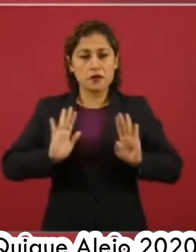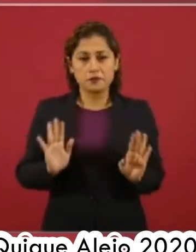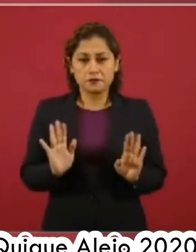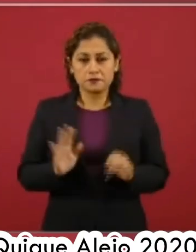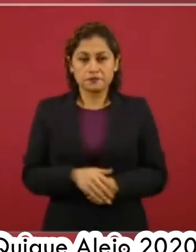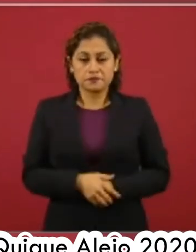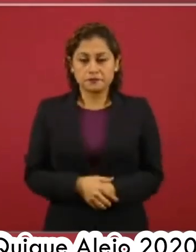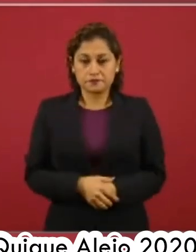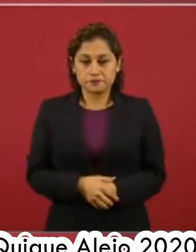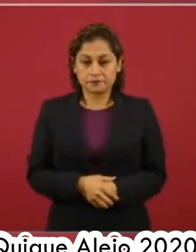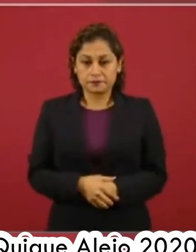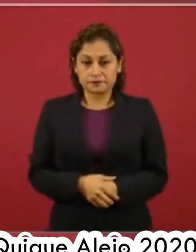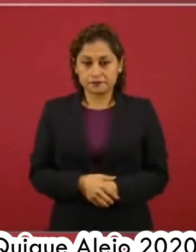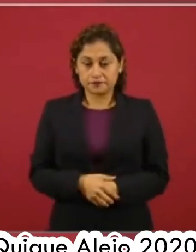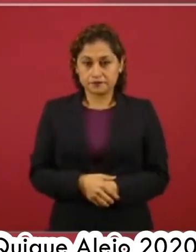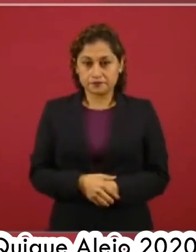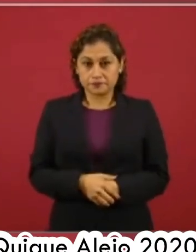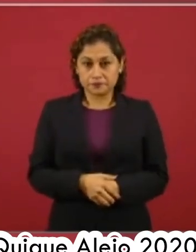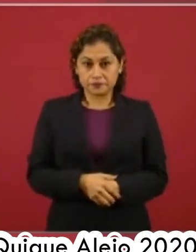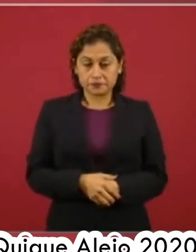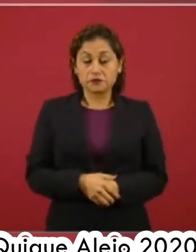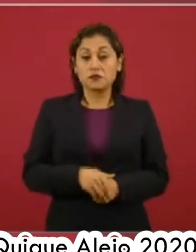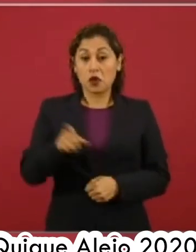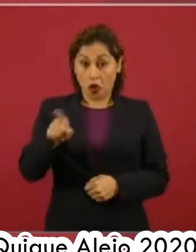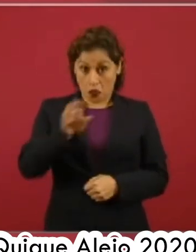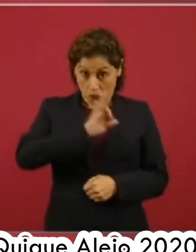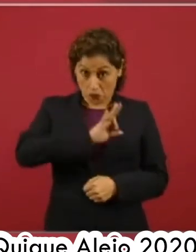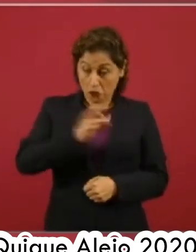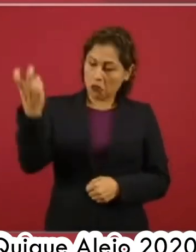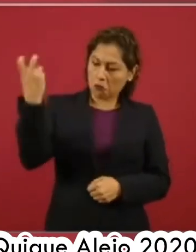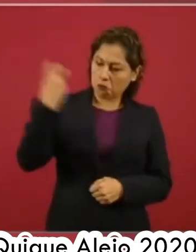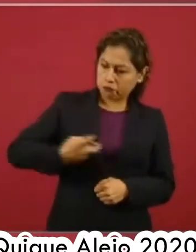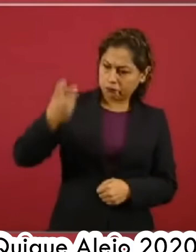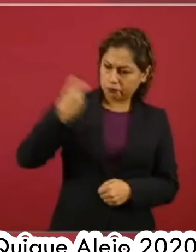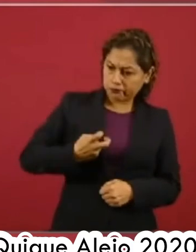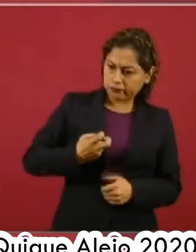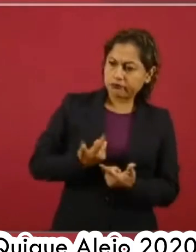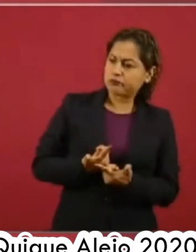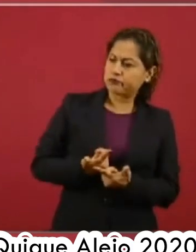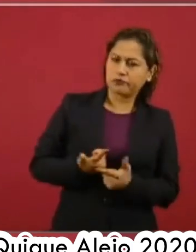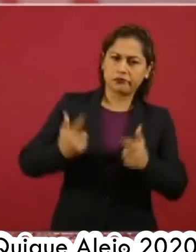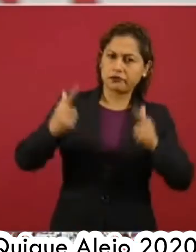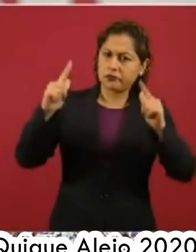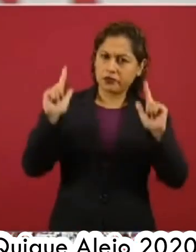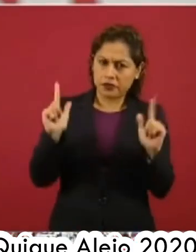Tanto de cuestionamiento, de crítica, como para el